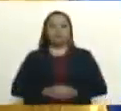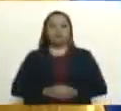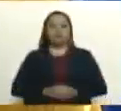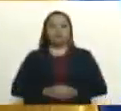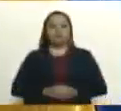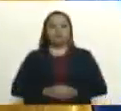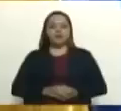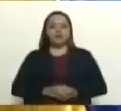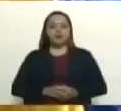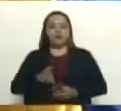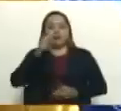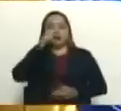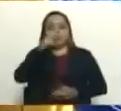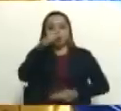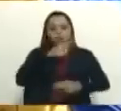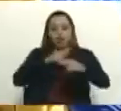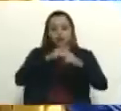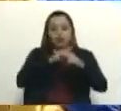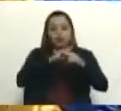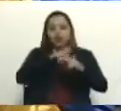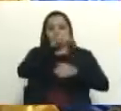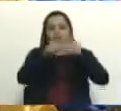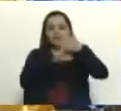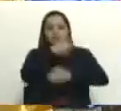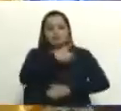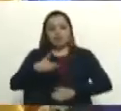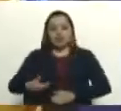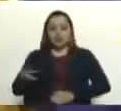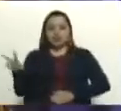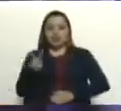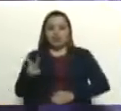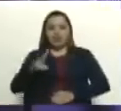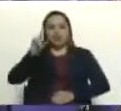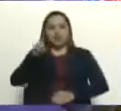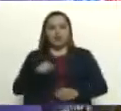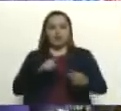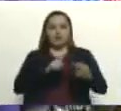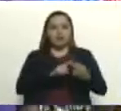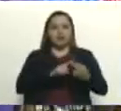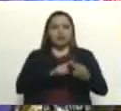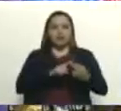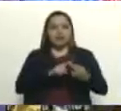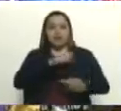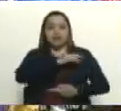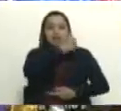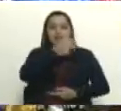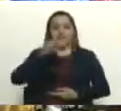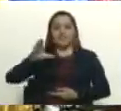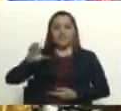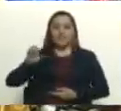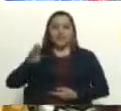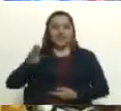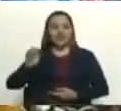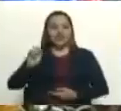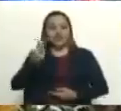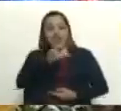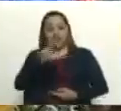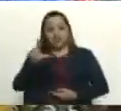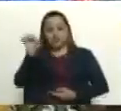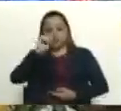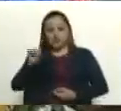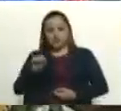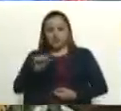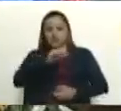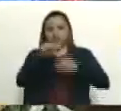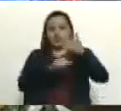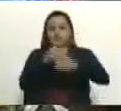Venezuela. El ciudadano almirante jefe Remigio Ceballos Hichazo, vicepresidente sectorial para la Seguridad Ciudadana y la Paz